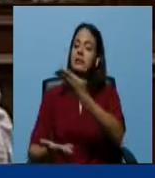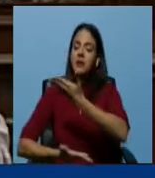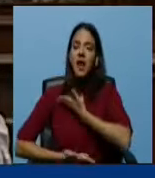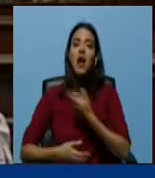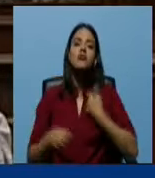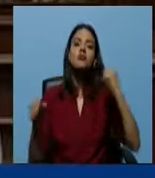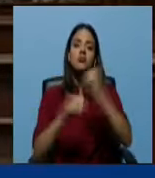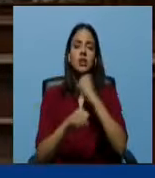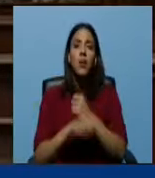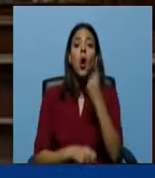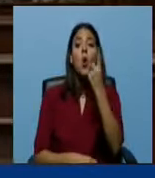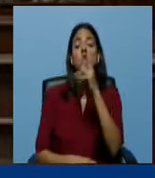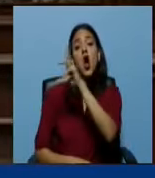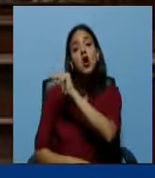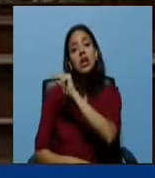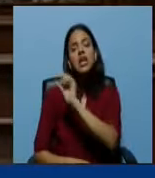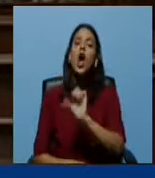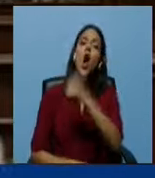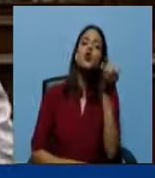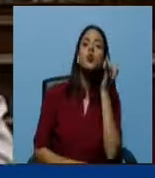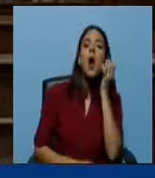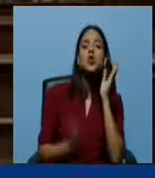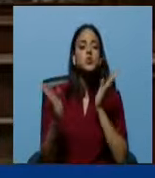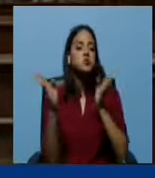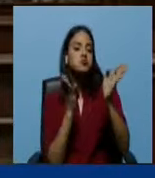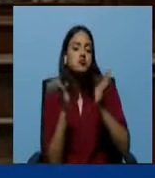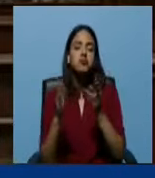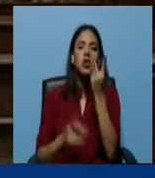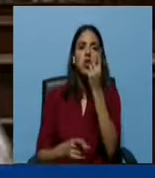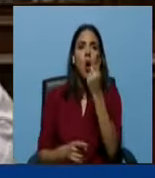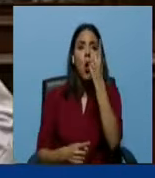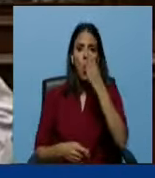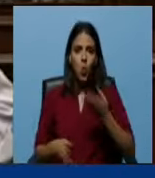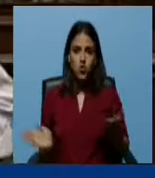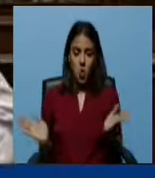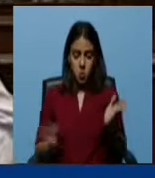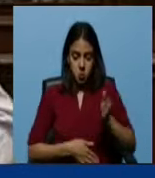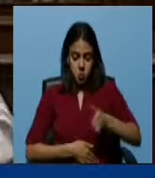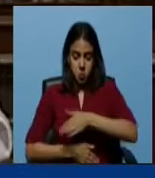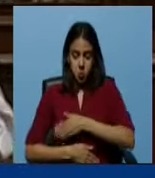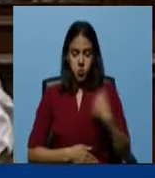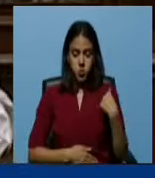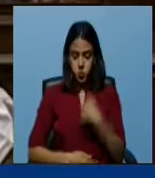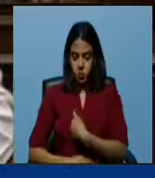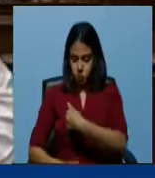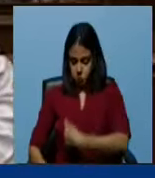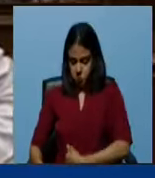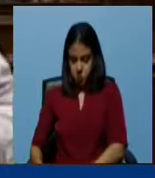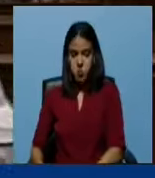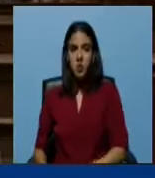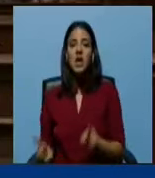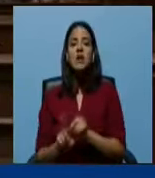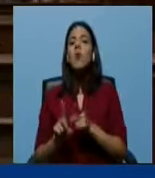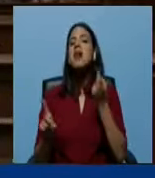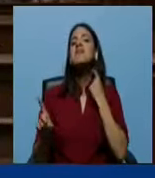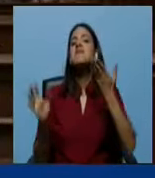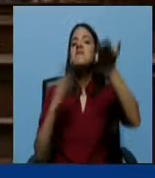Sí. Y bueno, uno era gris y el otro era como azulito. Uno era cruzado así, como tenía como 5 botones aquí, tipo años